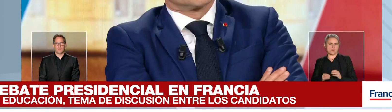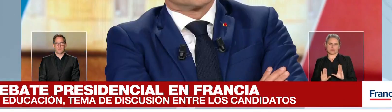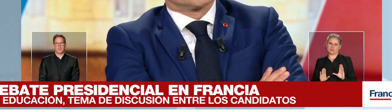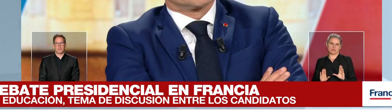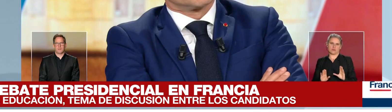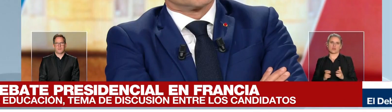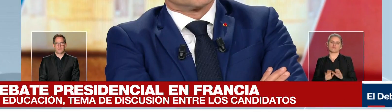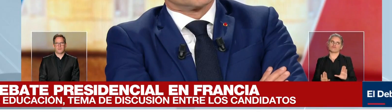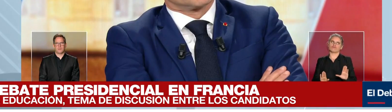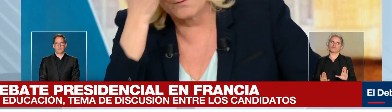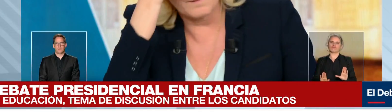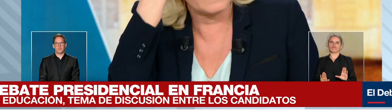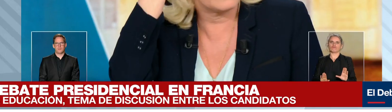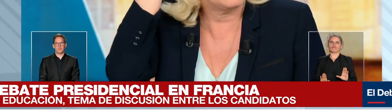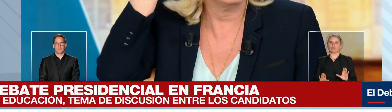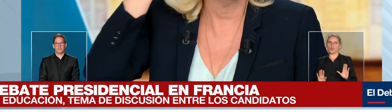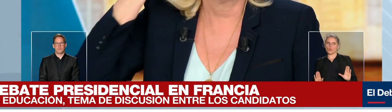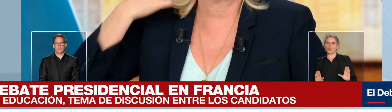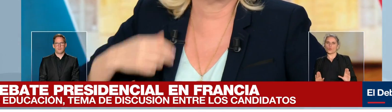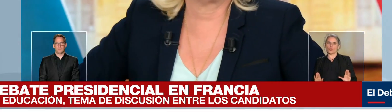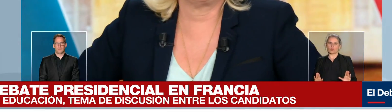dejar de esconder el mugre.